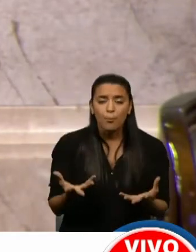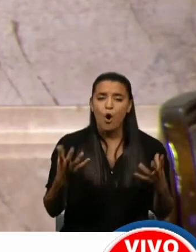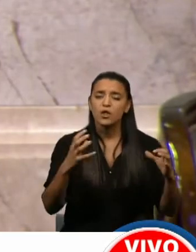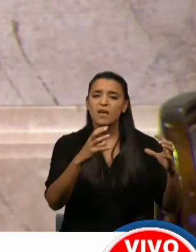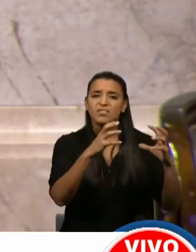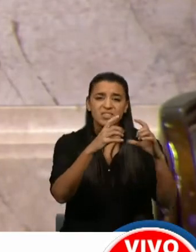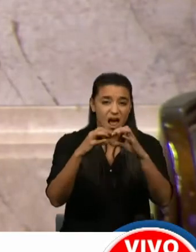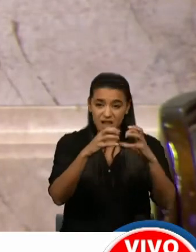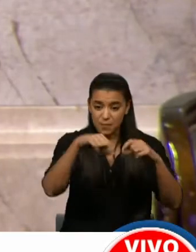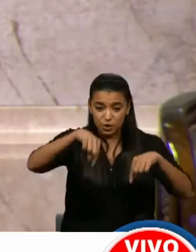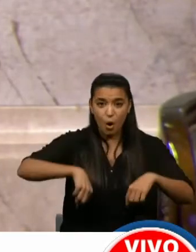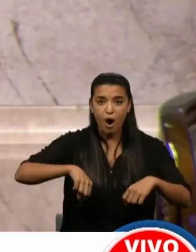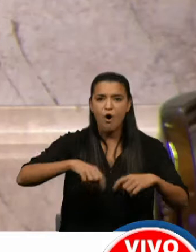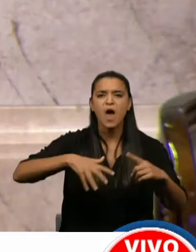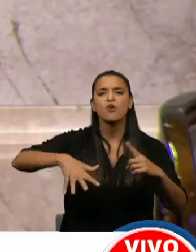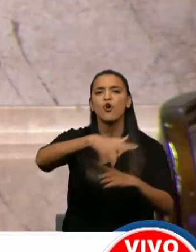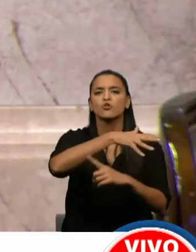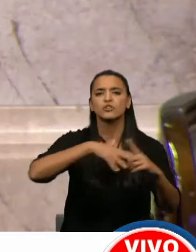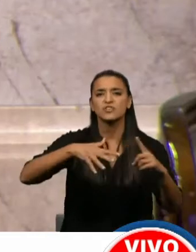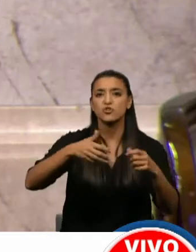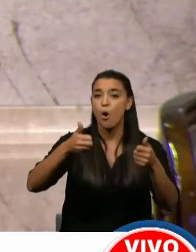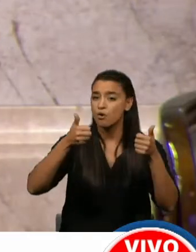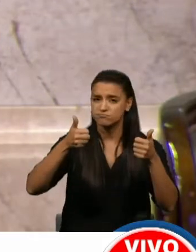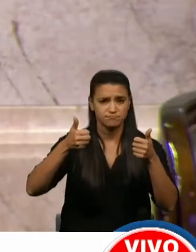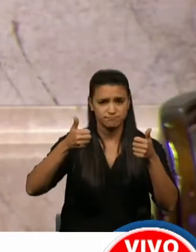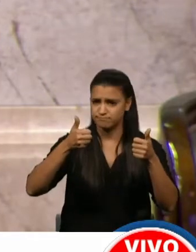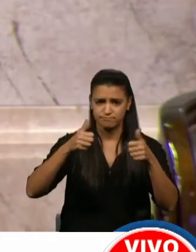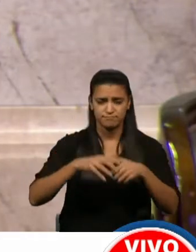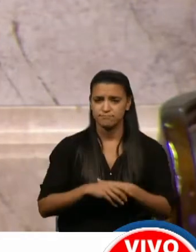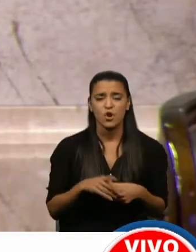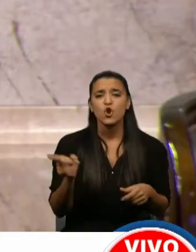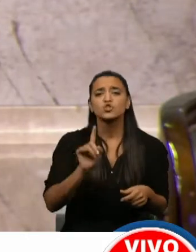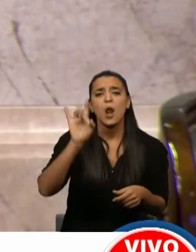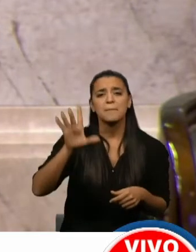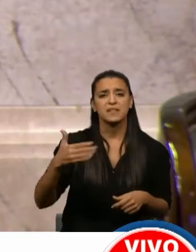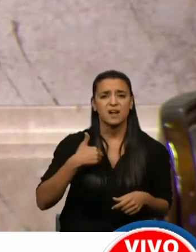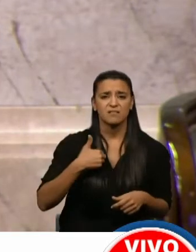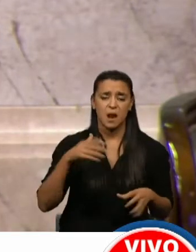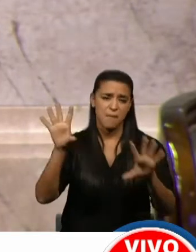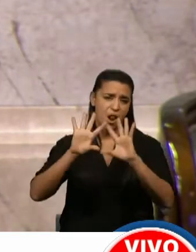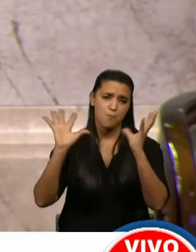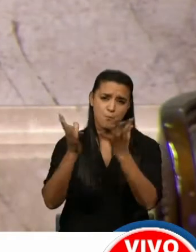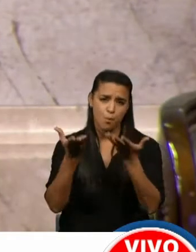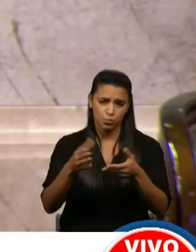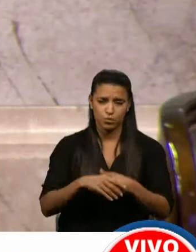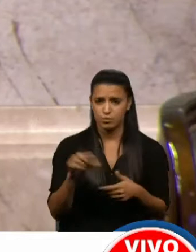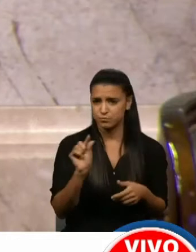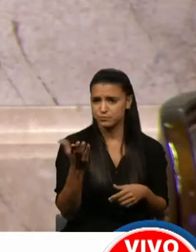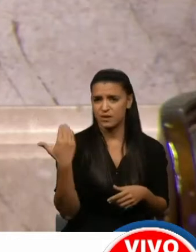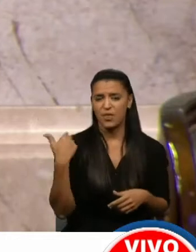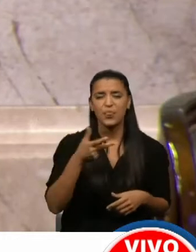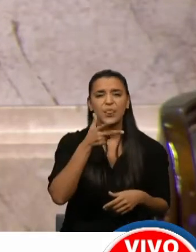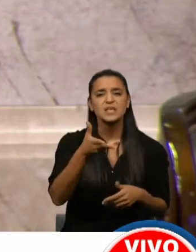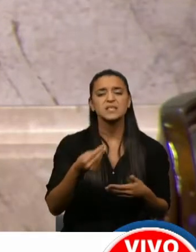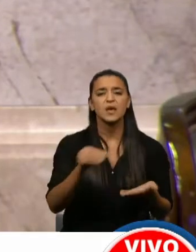se da en un contexto no demasiado favorable, no solo para la Argentina, sino para el mundo. Recién lo decía